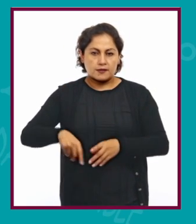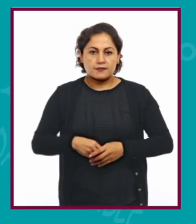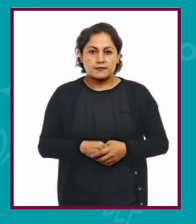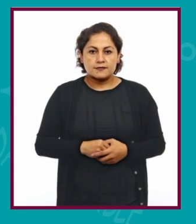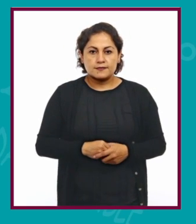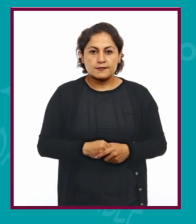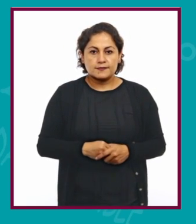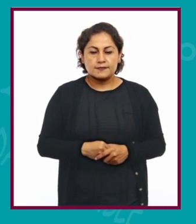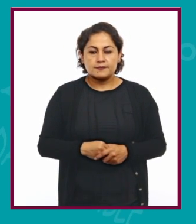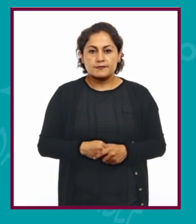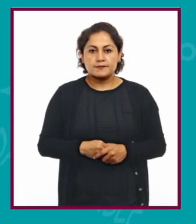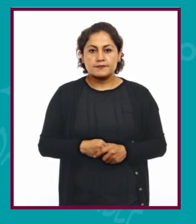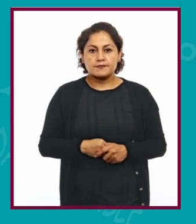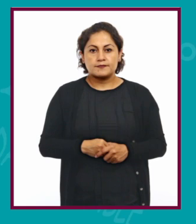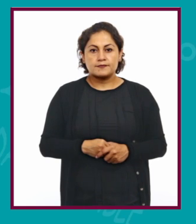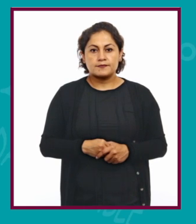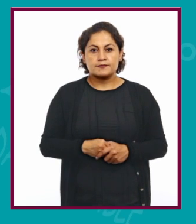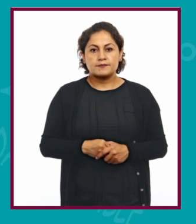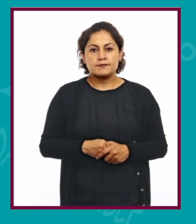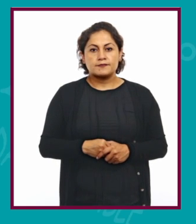uno.